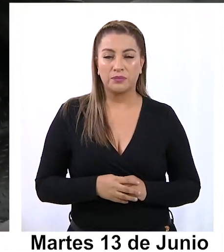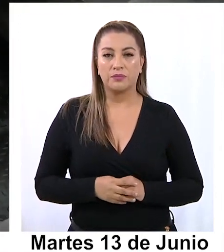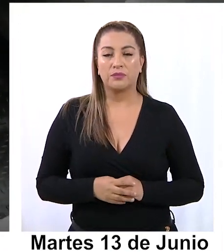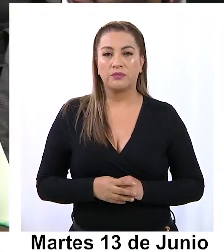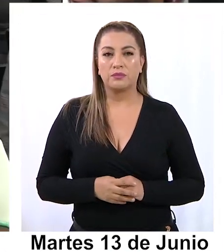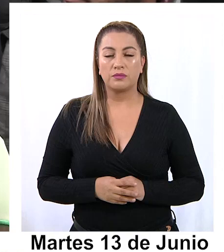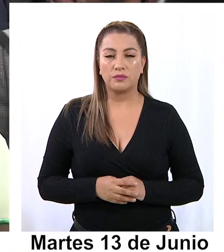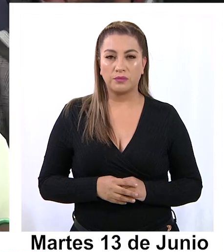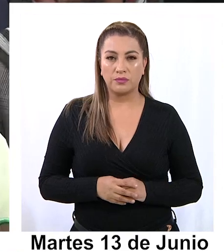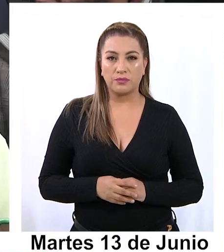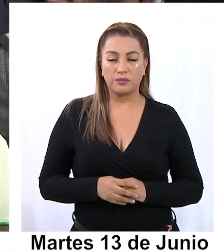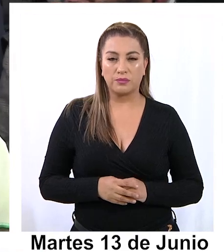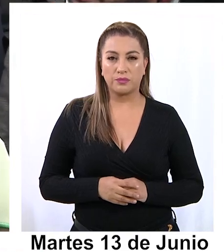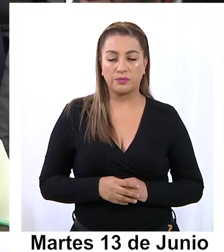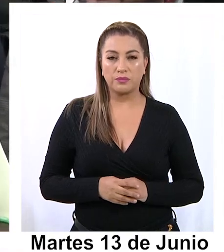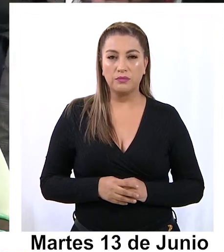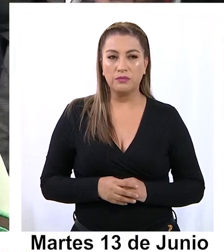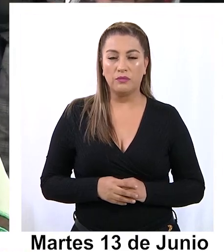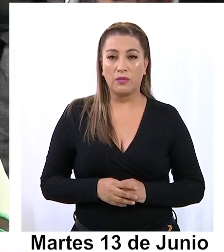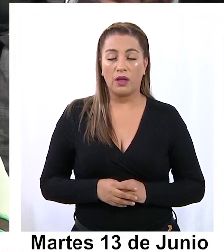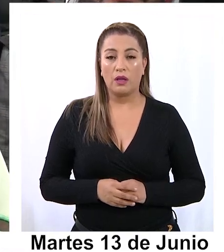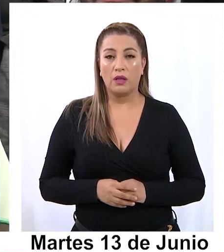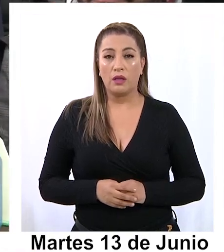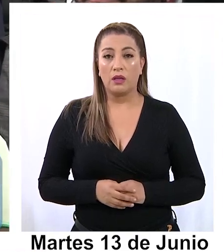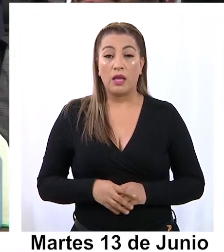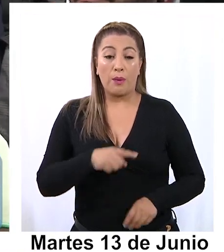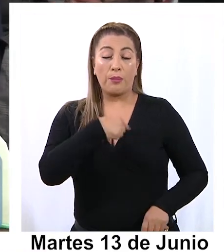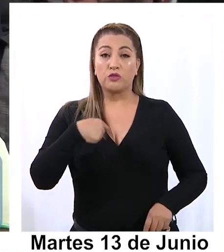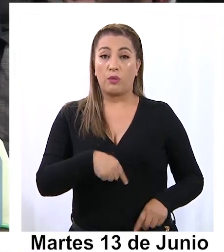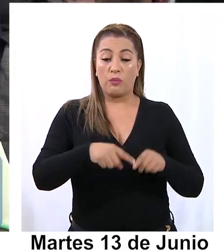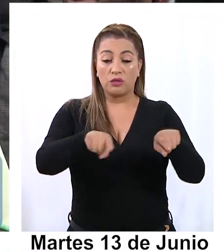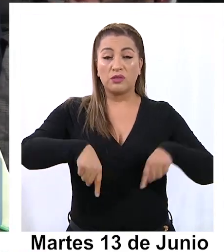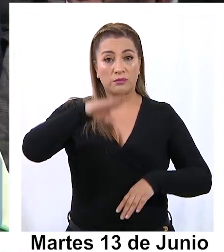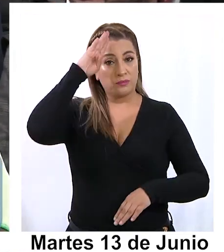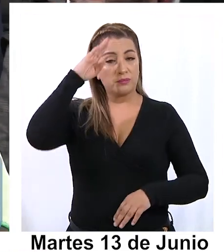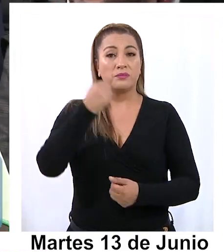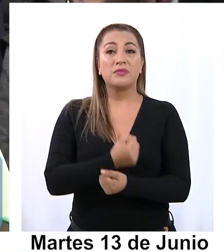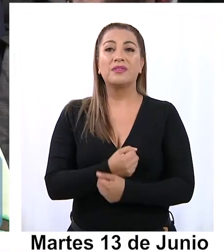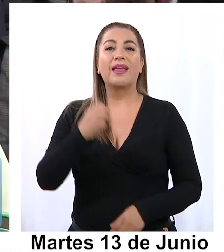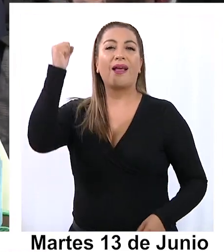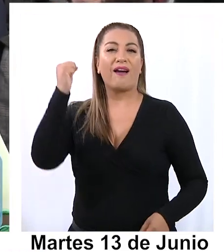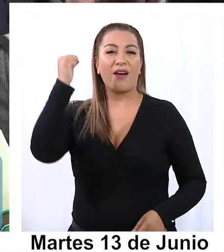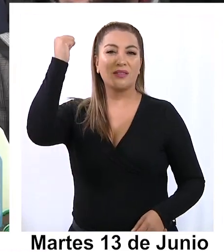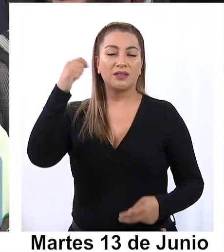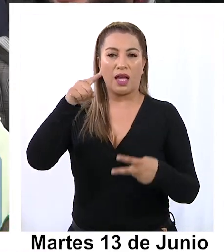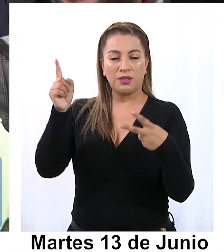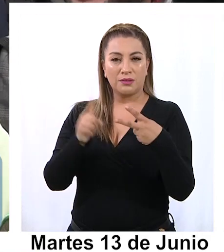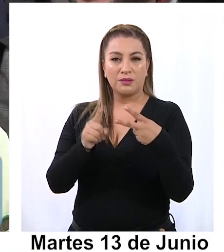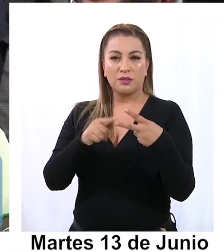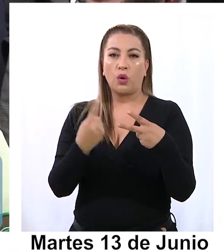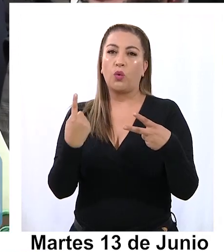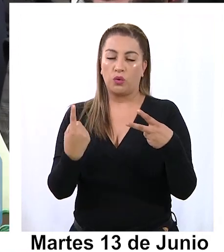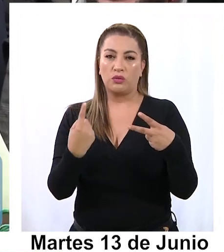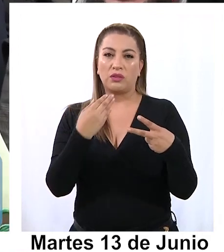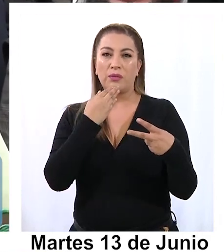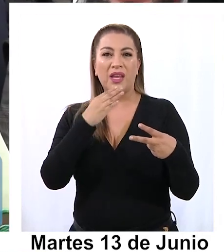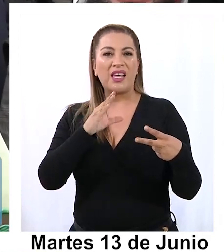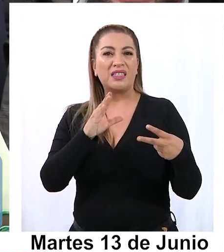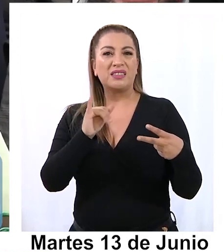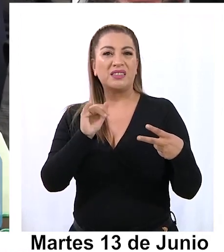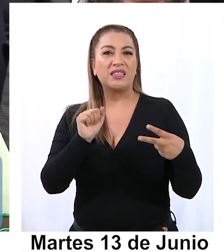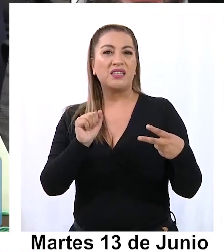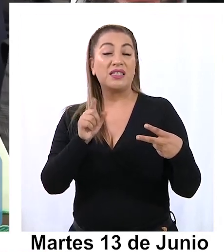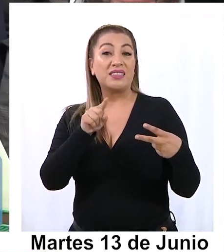Cuáles van a estar en la segunda comisaría de Pozo del Monte, la cuarta comisaría de Cabancha, y uno también para la CIAR, que tiene